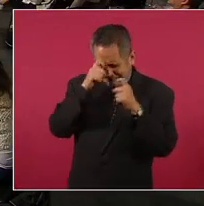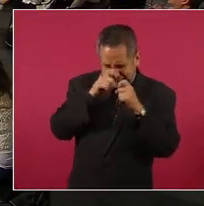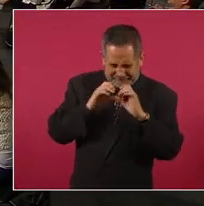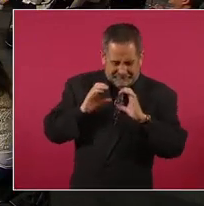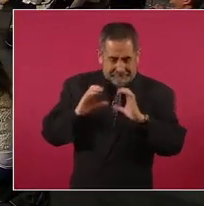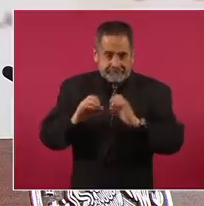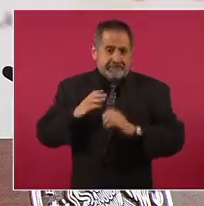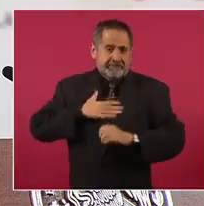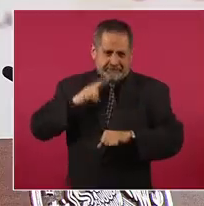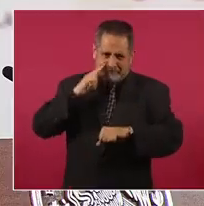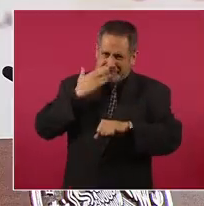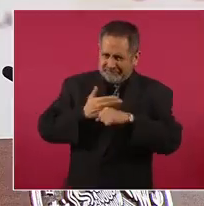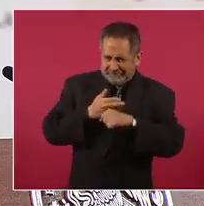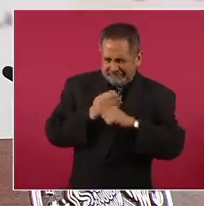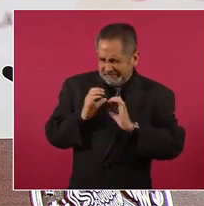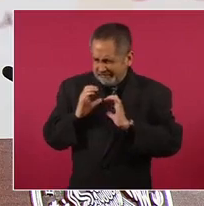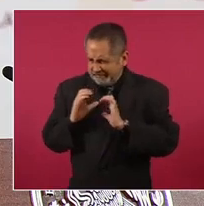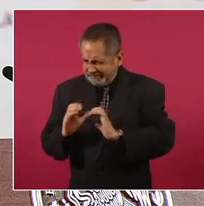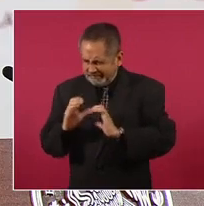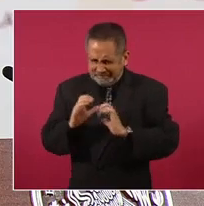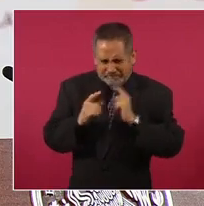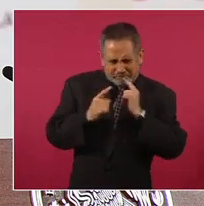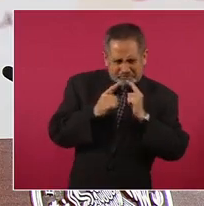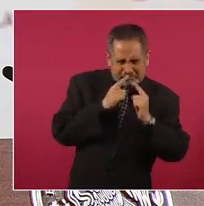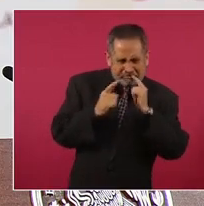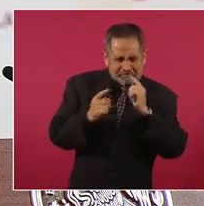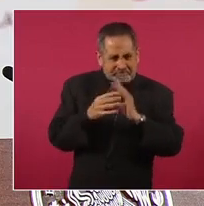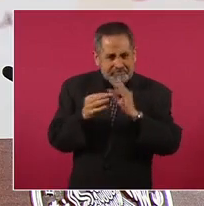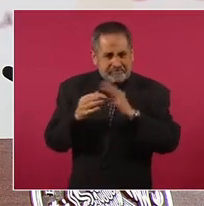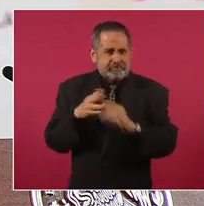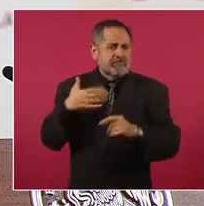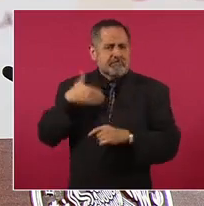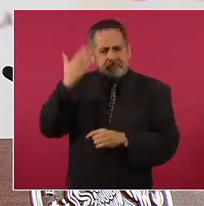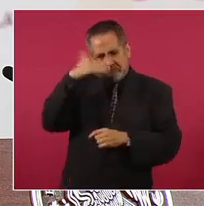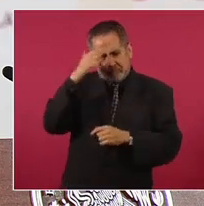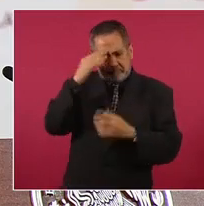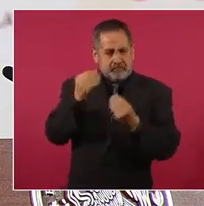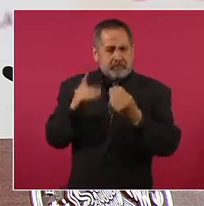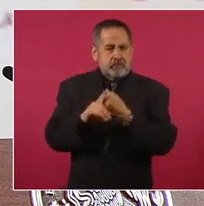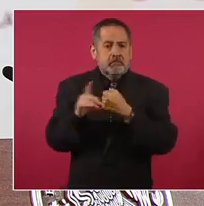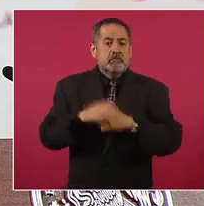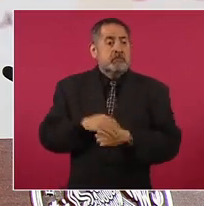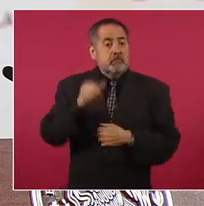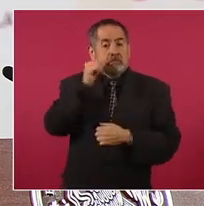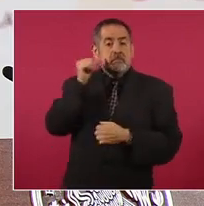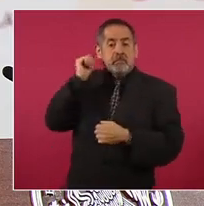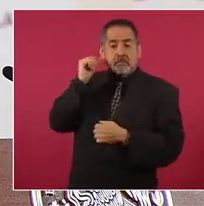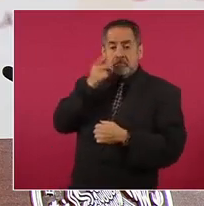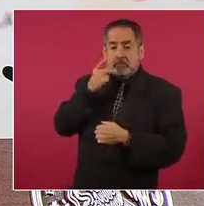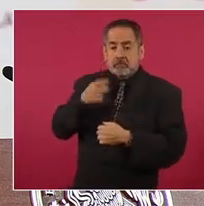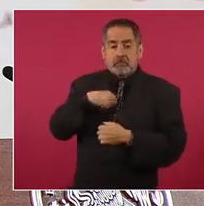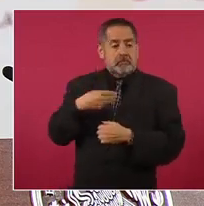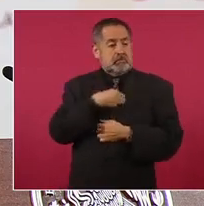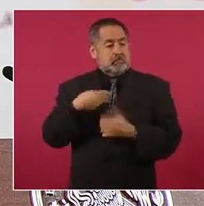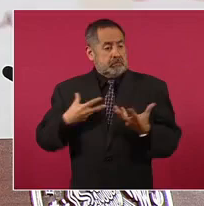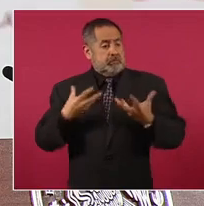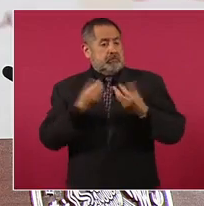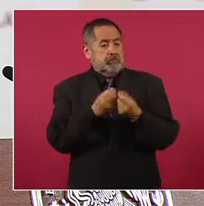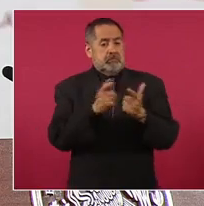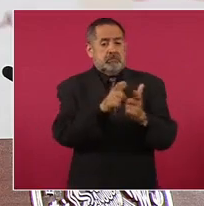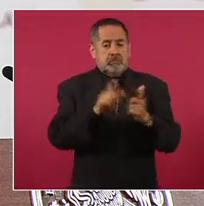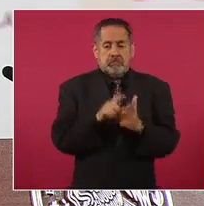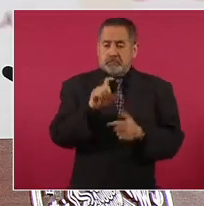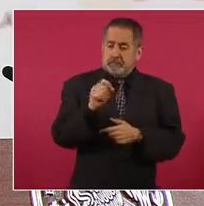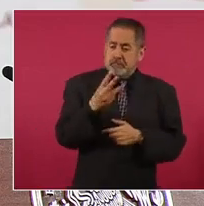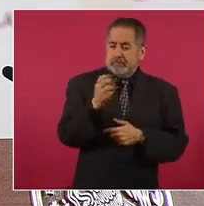mucha responsabilidad. Y sabíamos que íbamos a enfrentar muchos problemas. Ya ayer me decían que hasta era yo miembro de la Liga 23 de septiembre, cuando